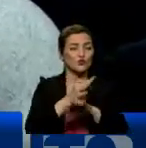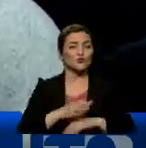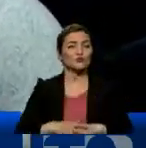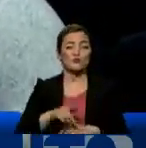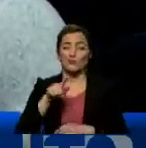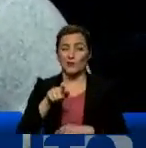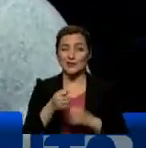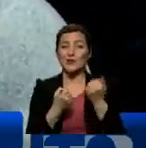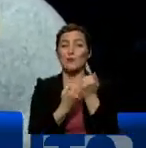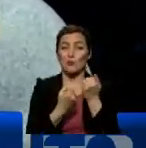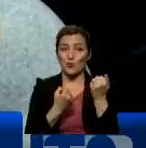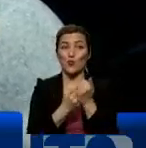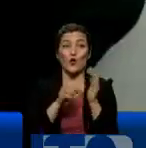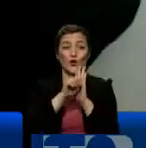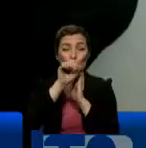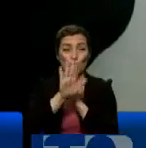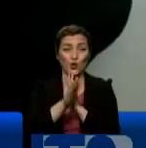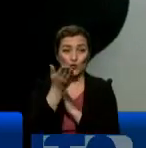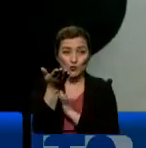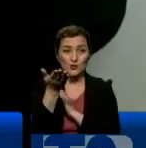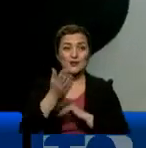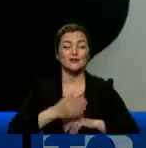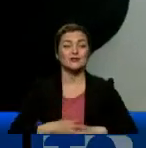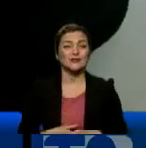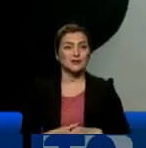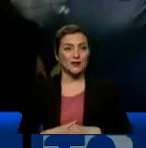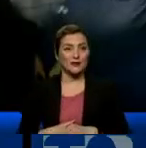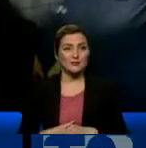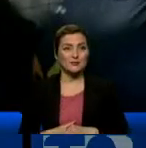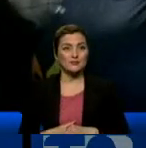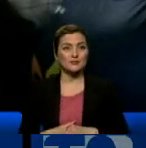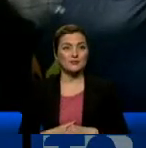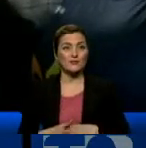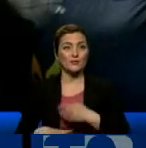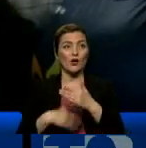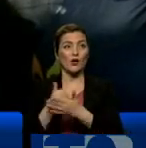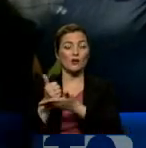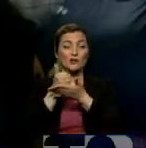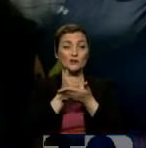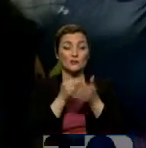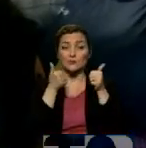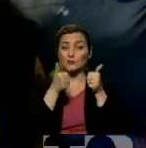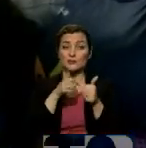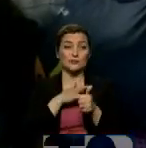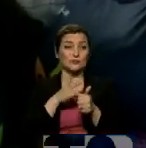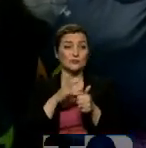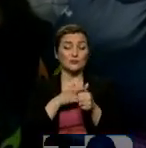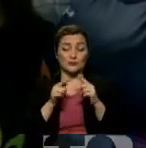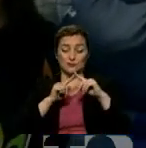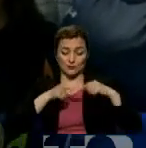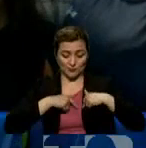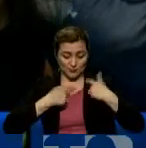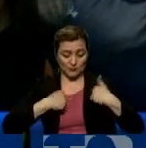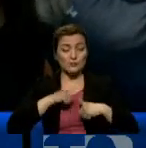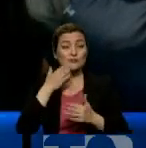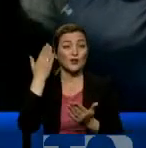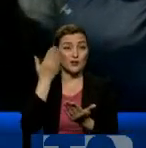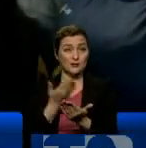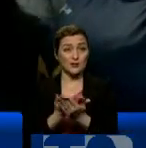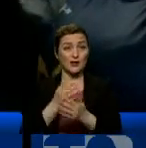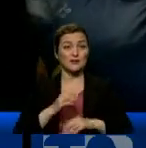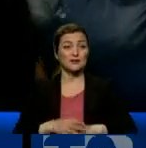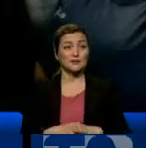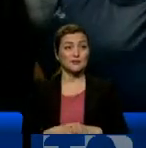eso, necesita la mano amiga de ustedes, amigos televidentes. Toda ayuda es bienvenida, de corazón les agradecemos un montón,